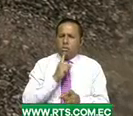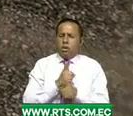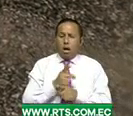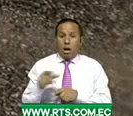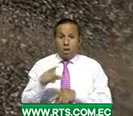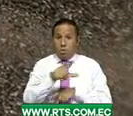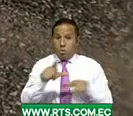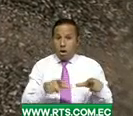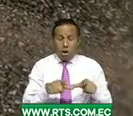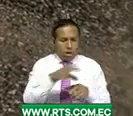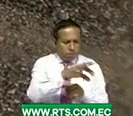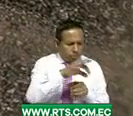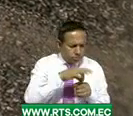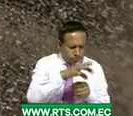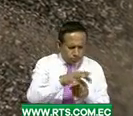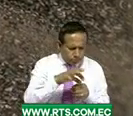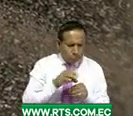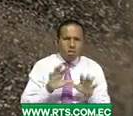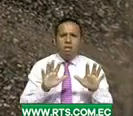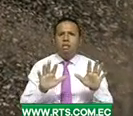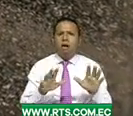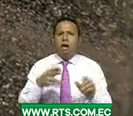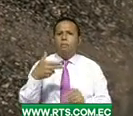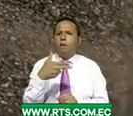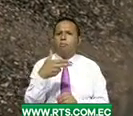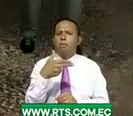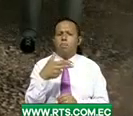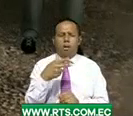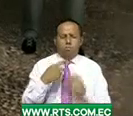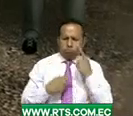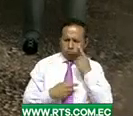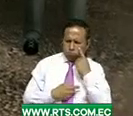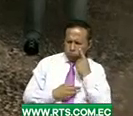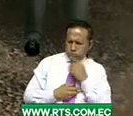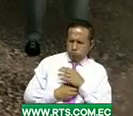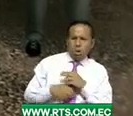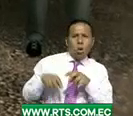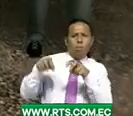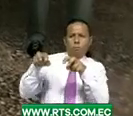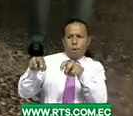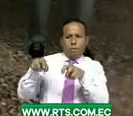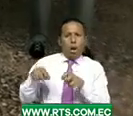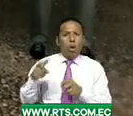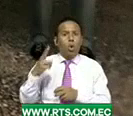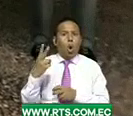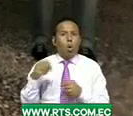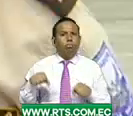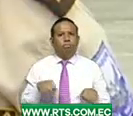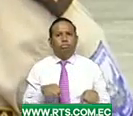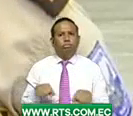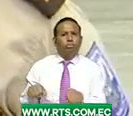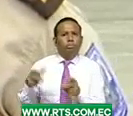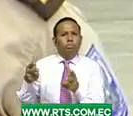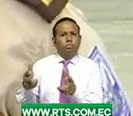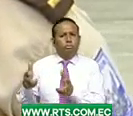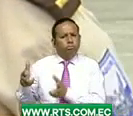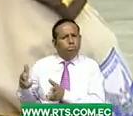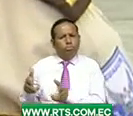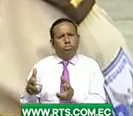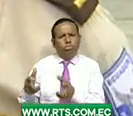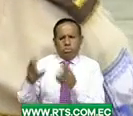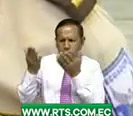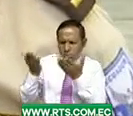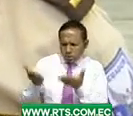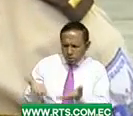Se evidenció que eran 4 personas, 2 personas en cada motocicleta, tenían o vestían un